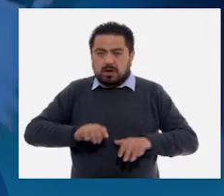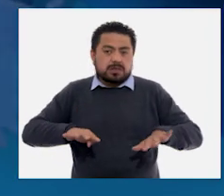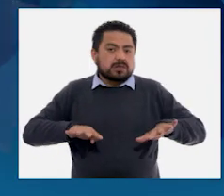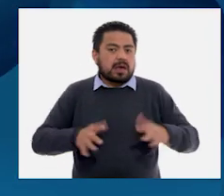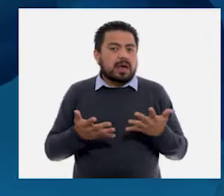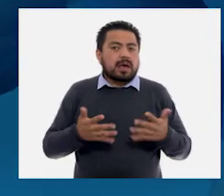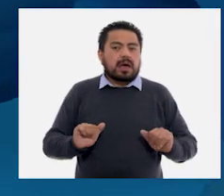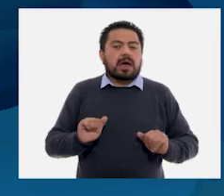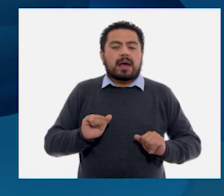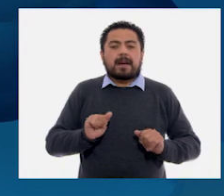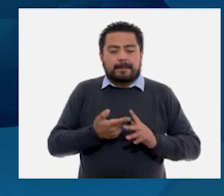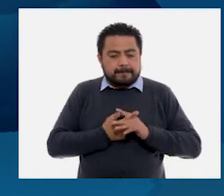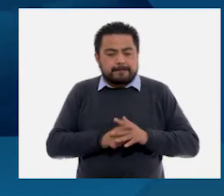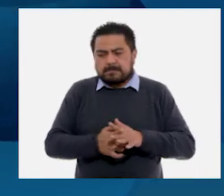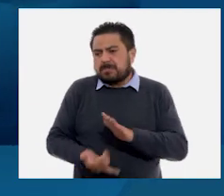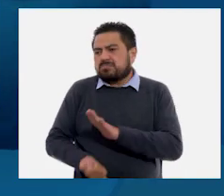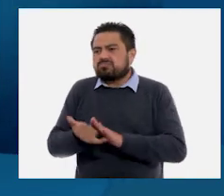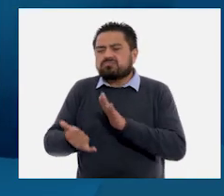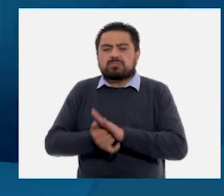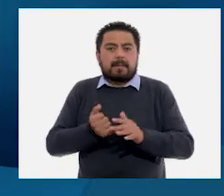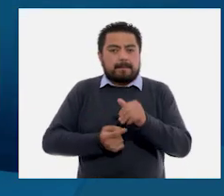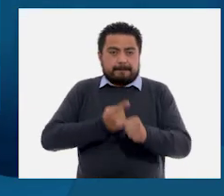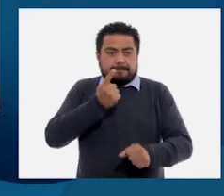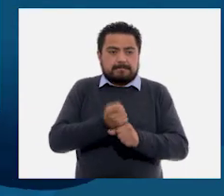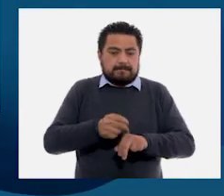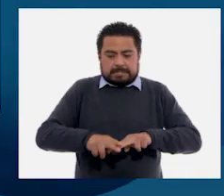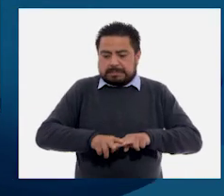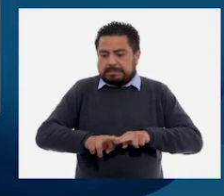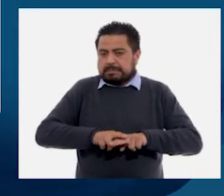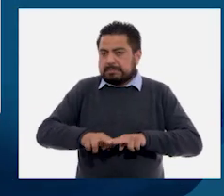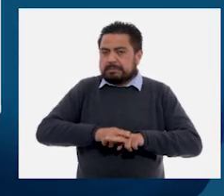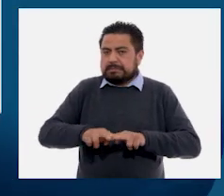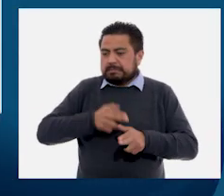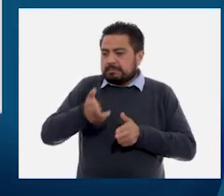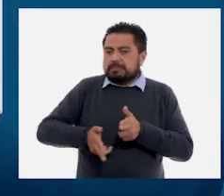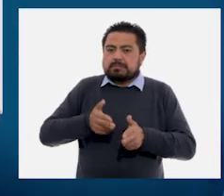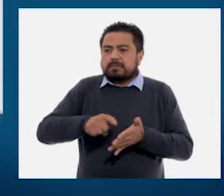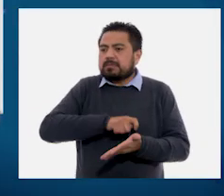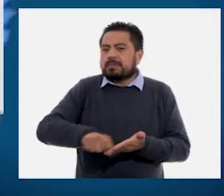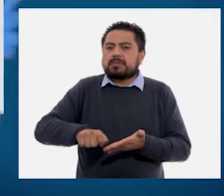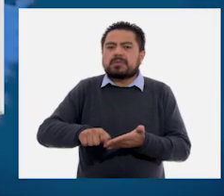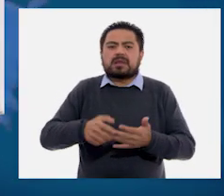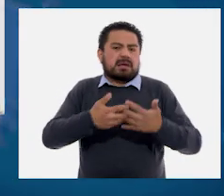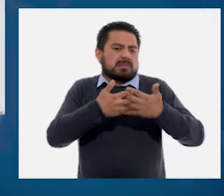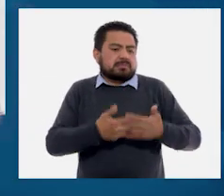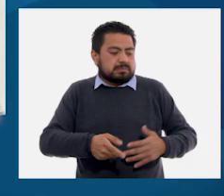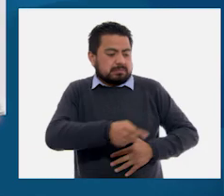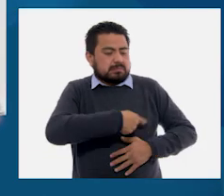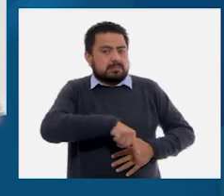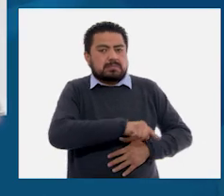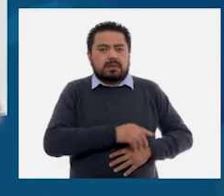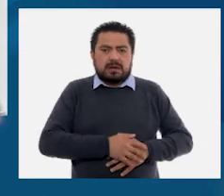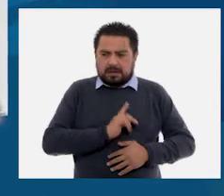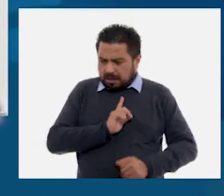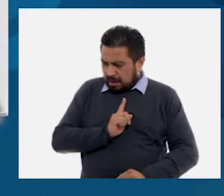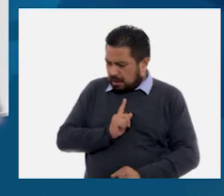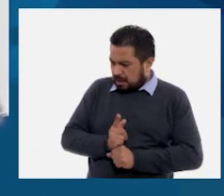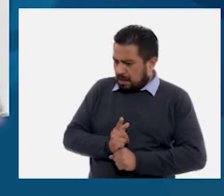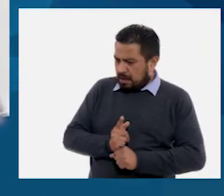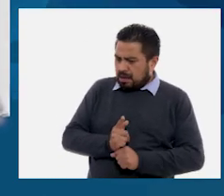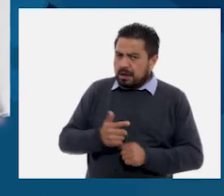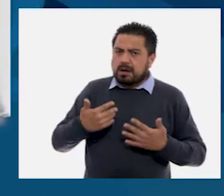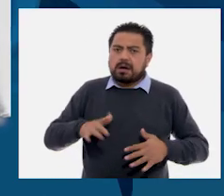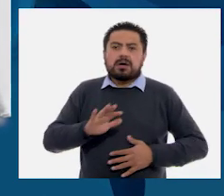ya cuando se habían empezado a construir las primeras vías férreas, fue comprado por empresarios que se dieron cuenta de